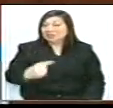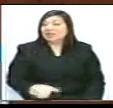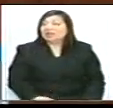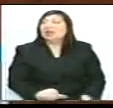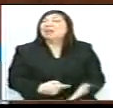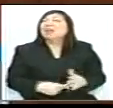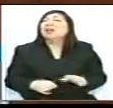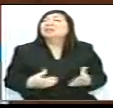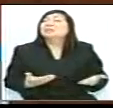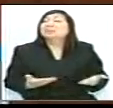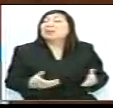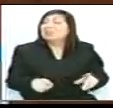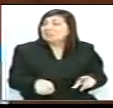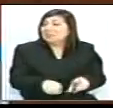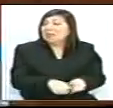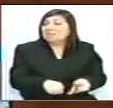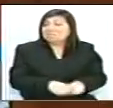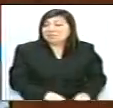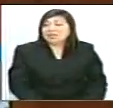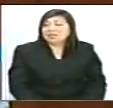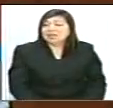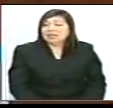ha hecho? También...